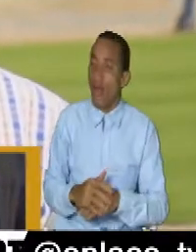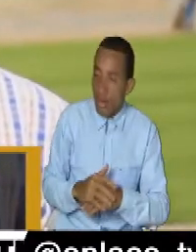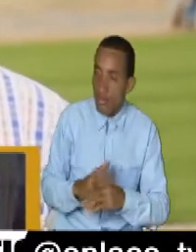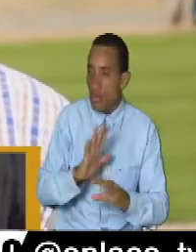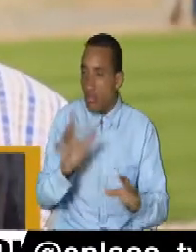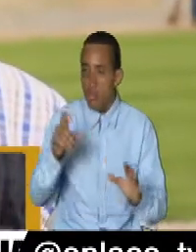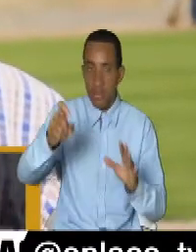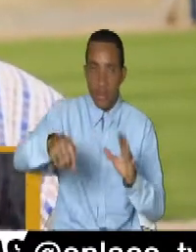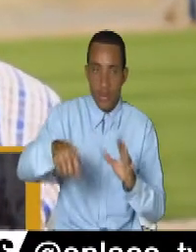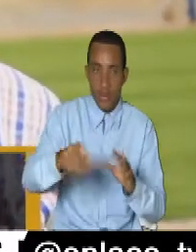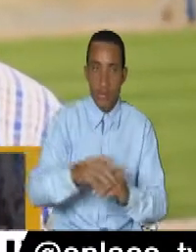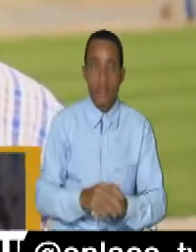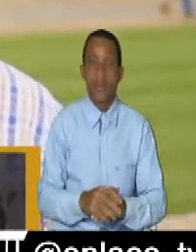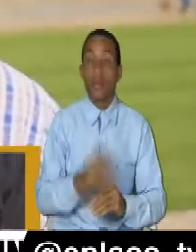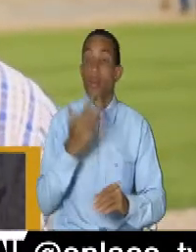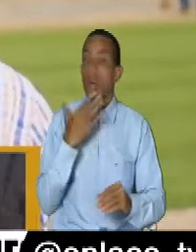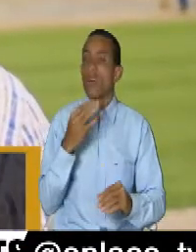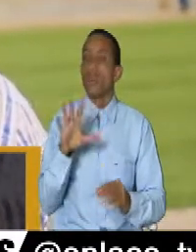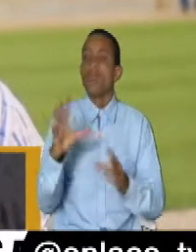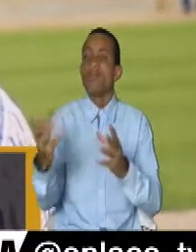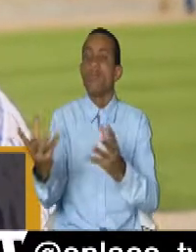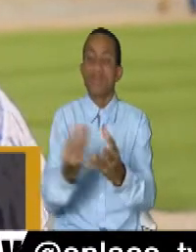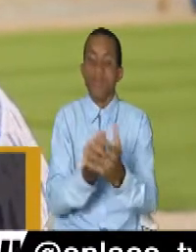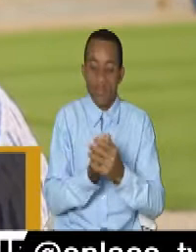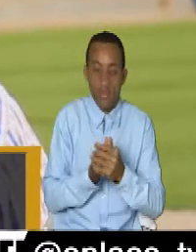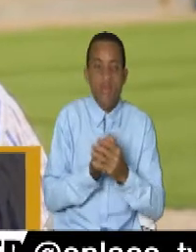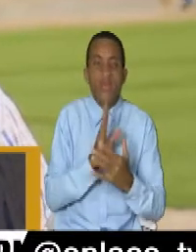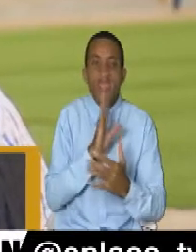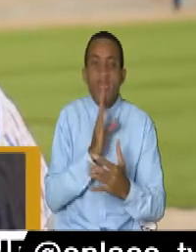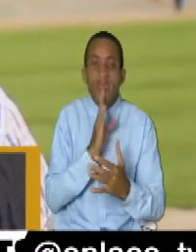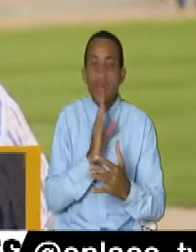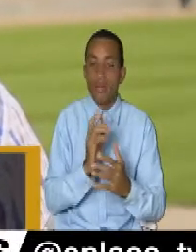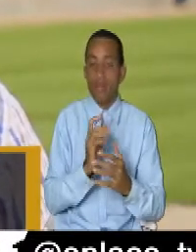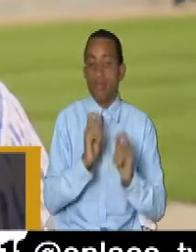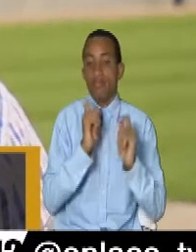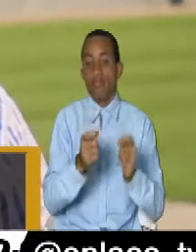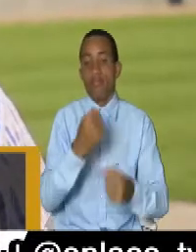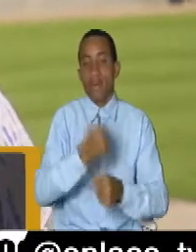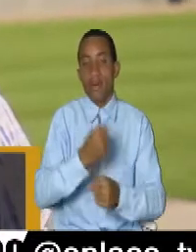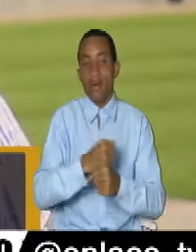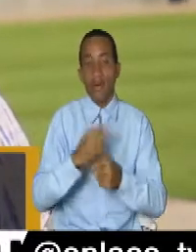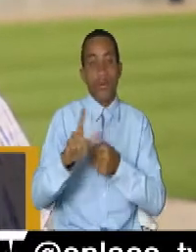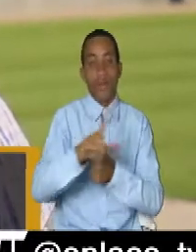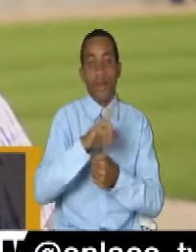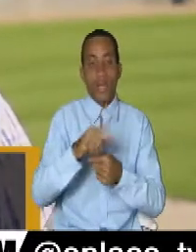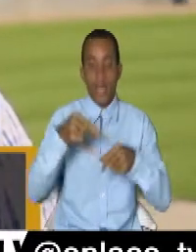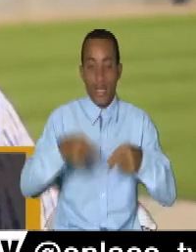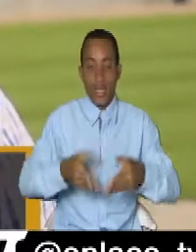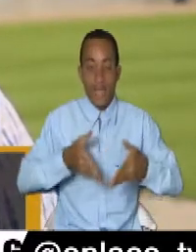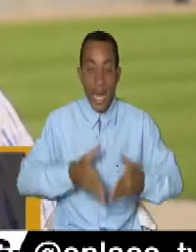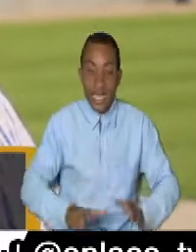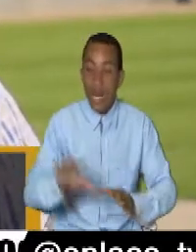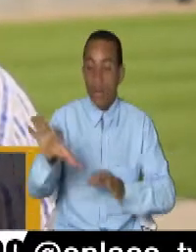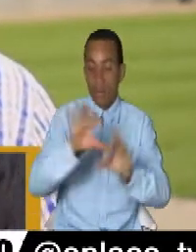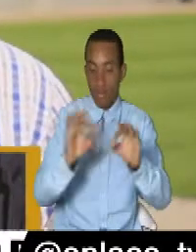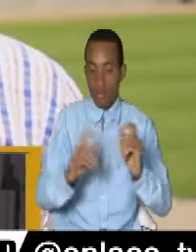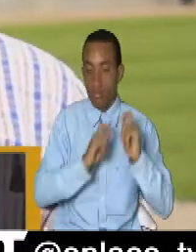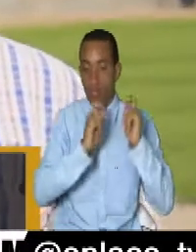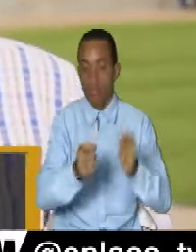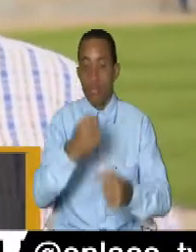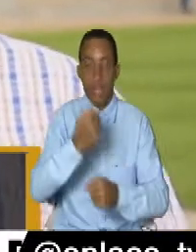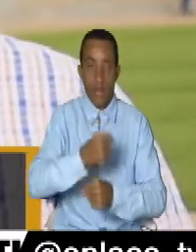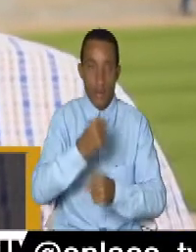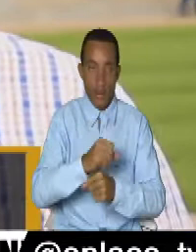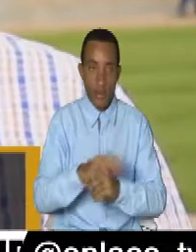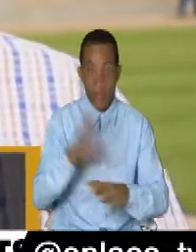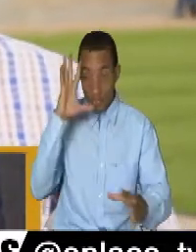de involucrar mano de obra local, que lo hemos realizado en cada una de nuestras obras, y lo que hacemos es que en esas socializaciones acordamos